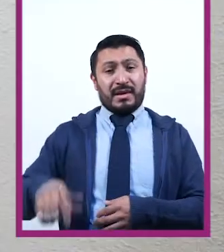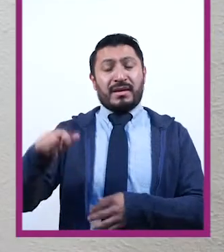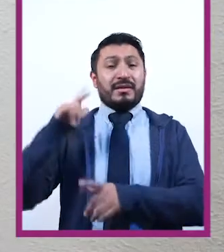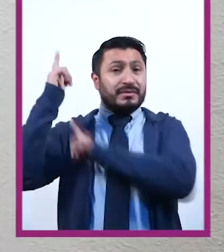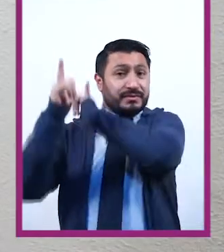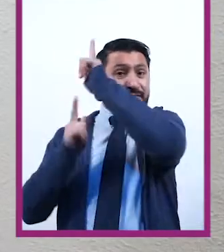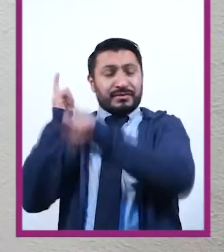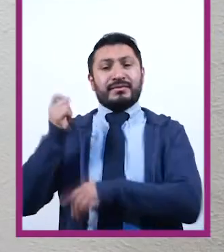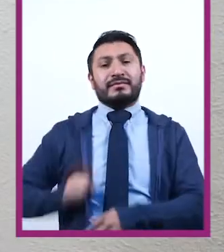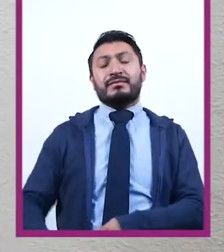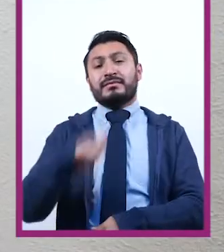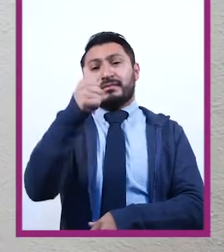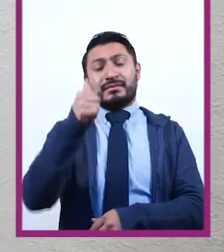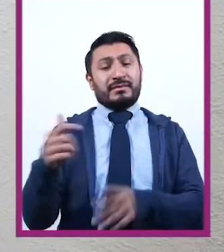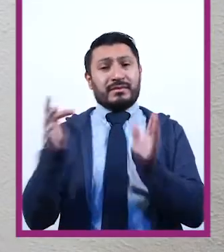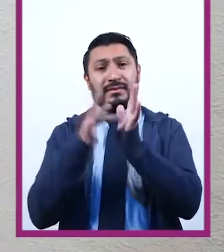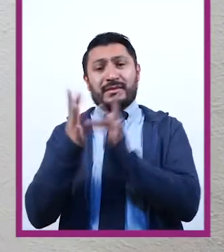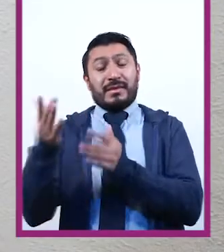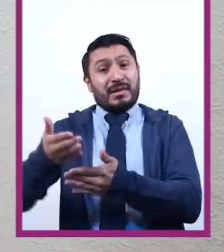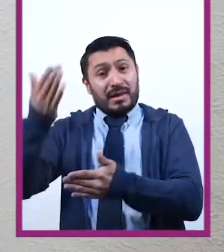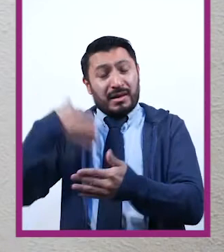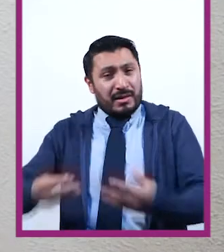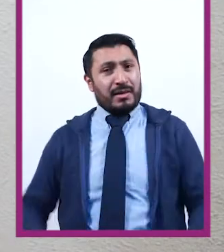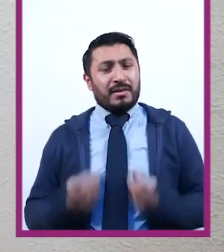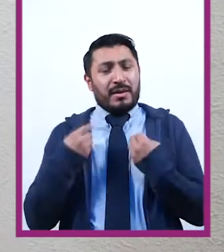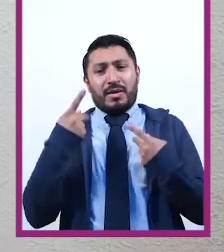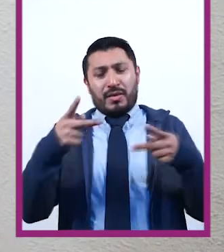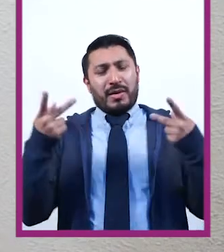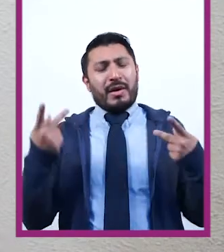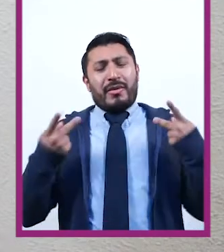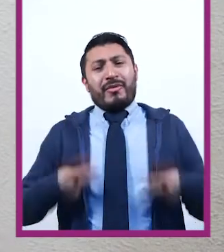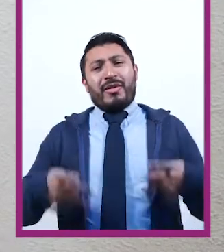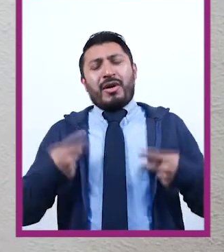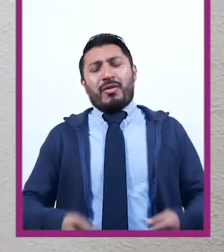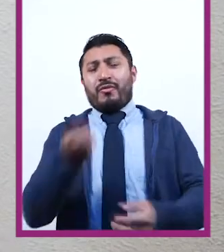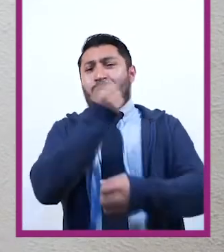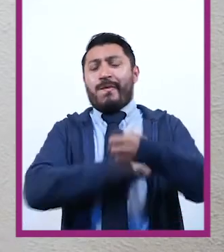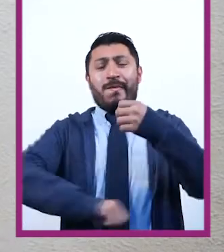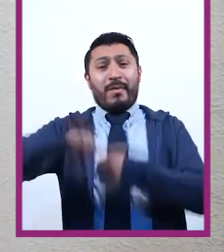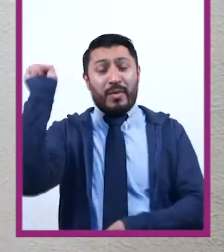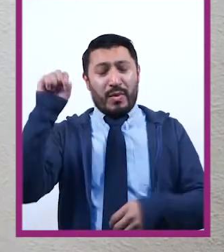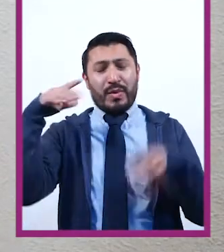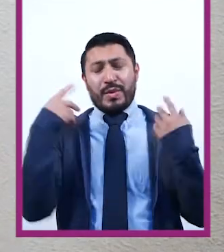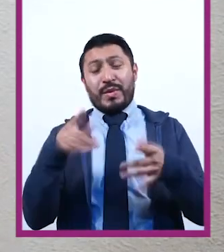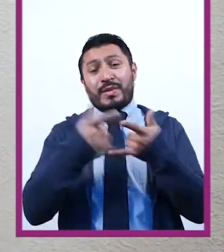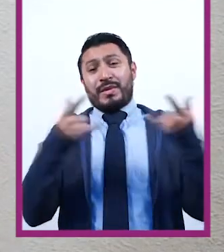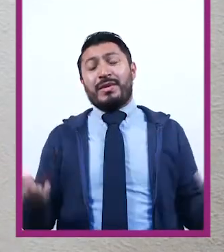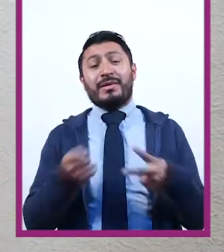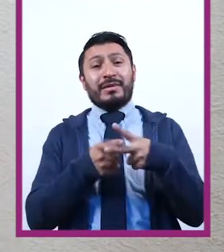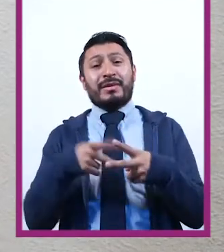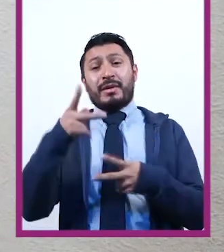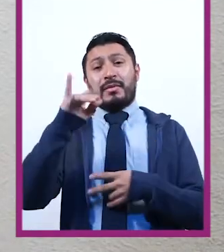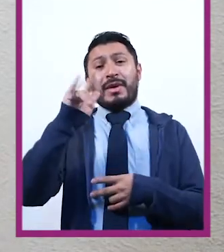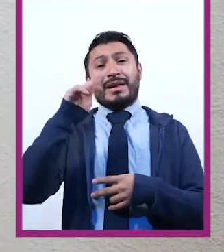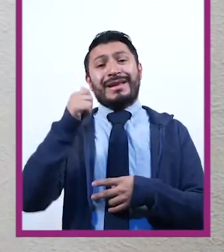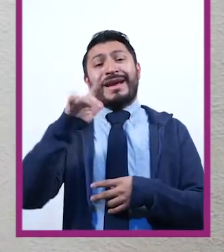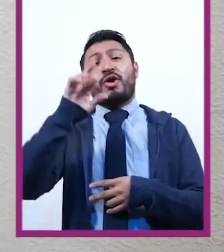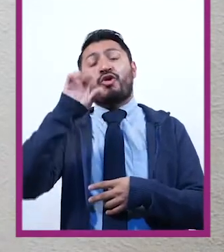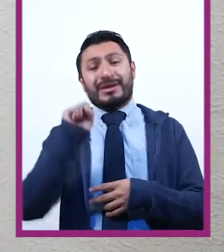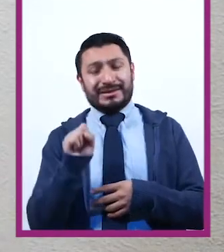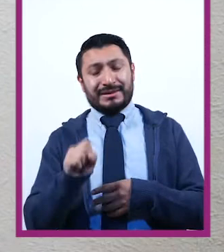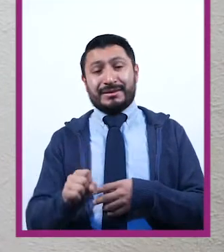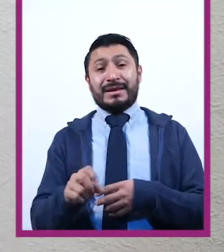segundos. En la antigua Grecia, en el siglo VI a.C., vivió una de las celebridades más importantes en la historia de las